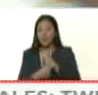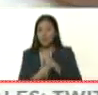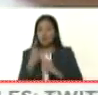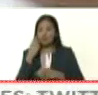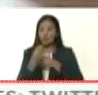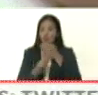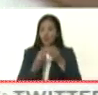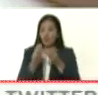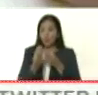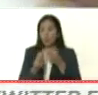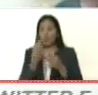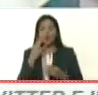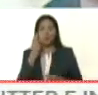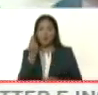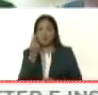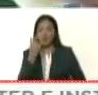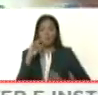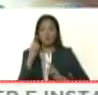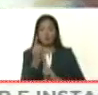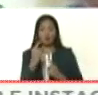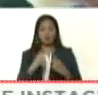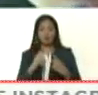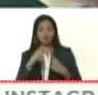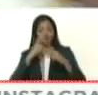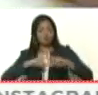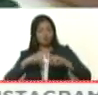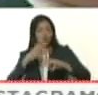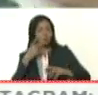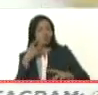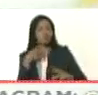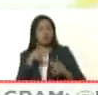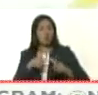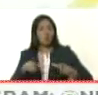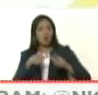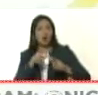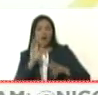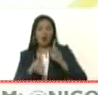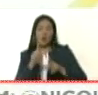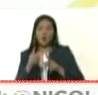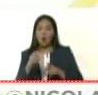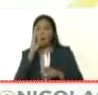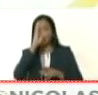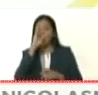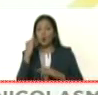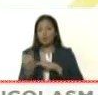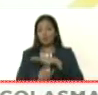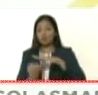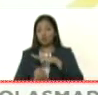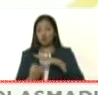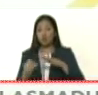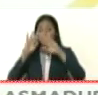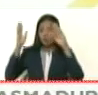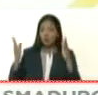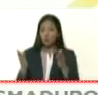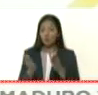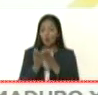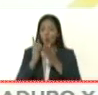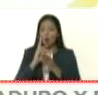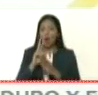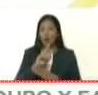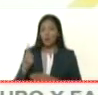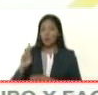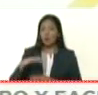hacerse con el dinero. En primer lugar, averiguar en qué zonas, en qué bancos o en qué instituciones del mundo la República